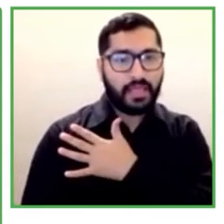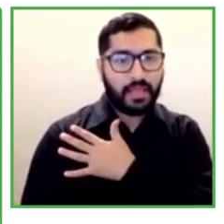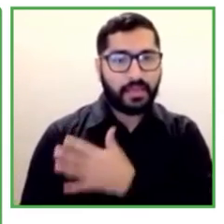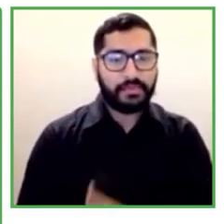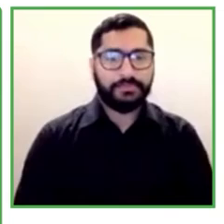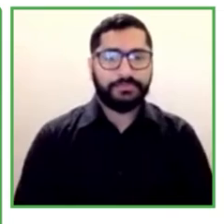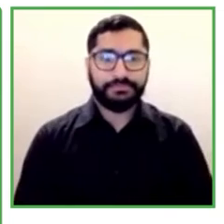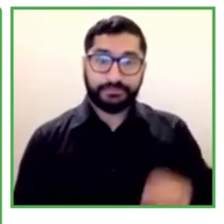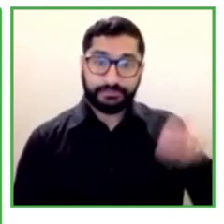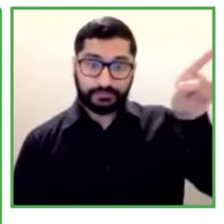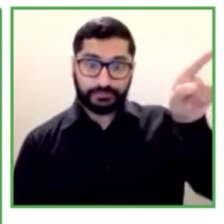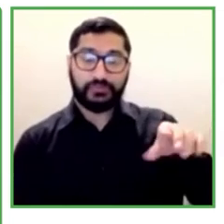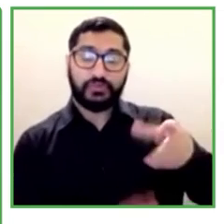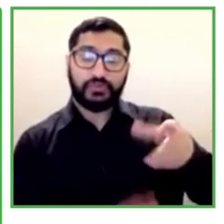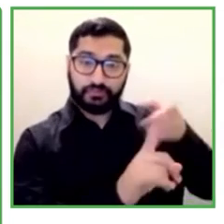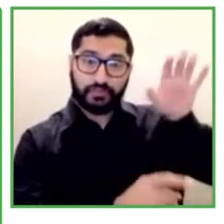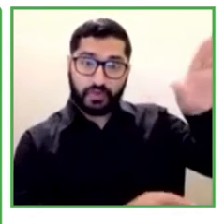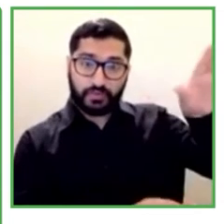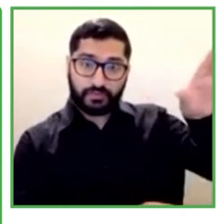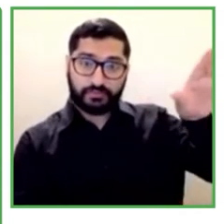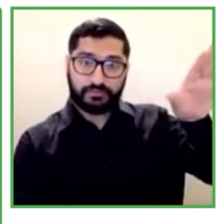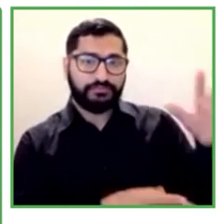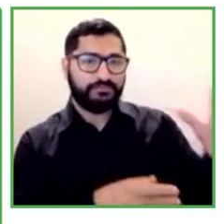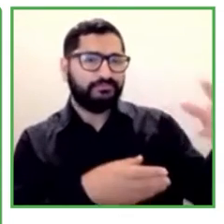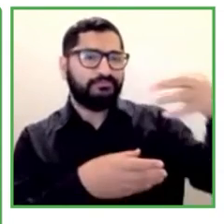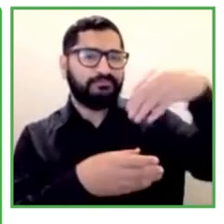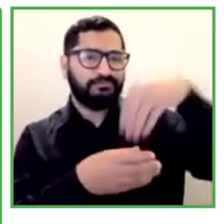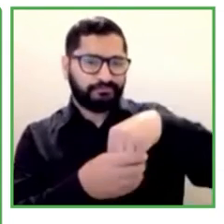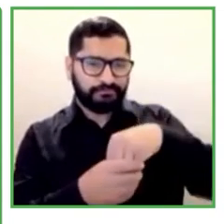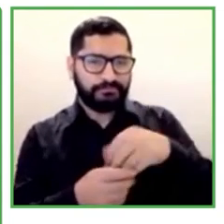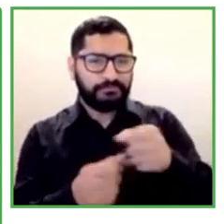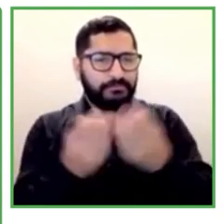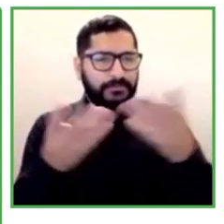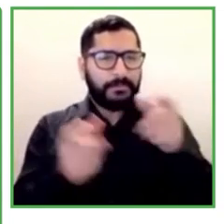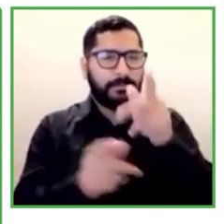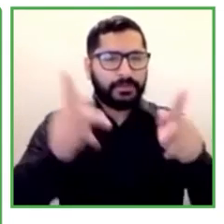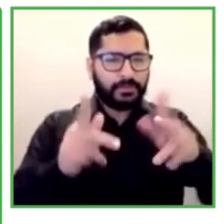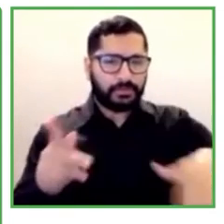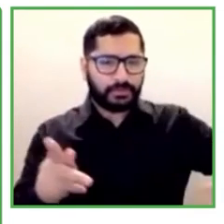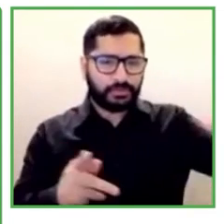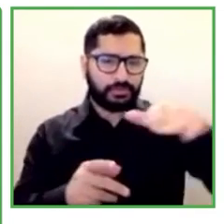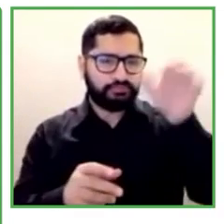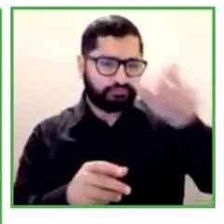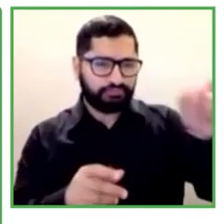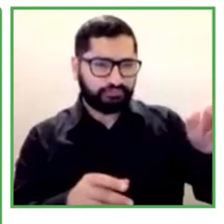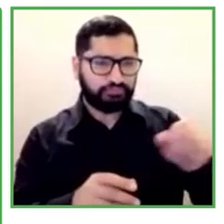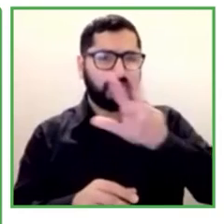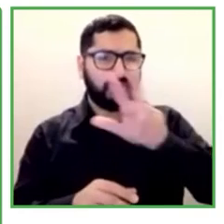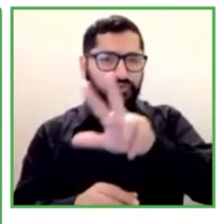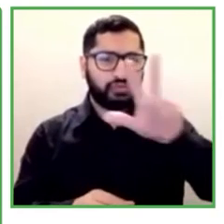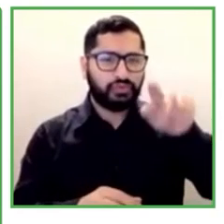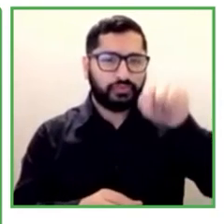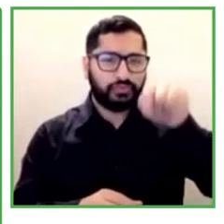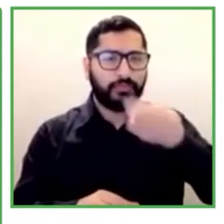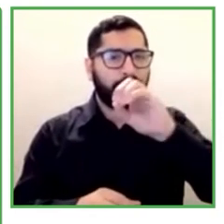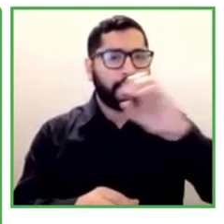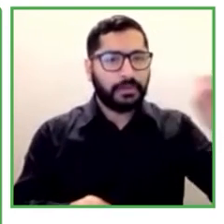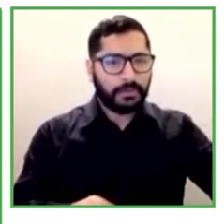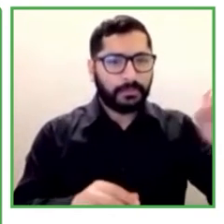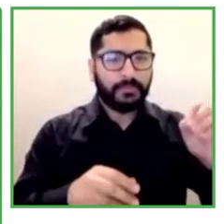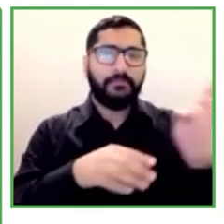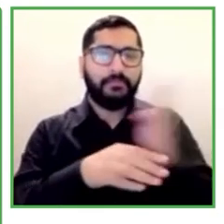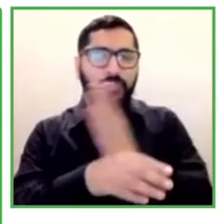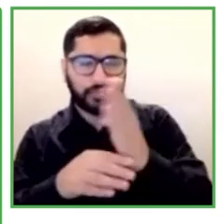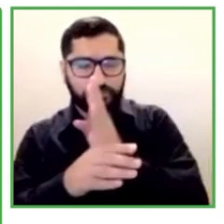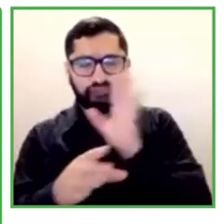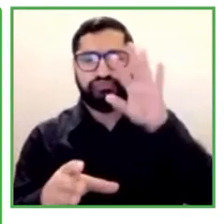y como 88,000 empleados aproximadamente. Cuando miramos la página del banco acerca de